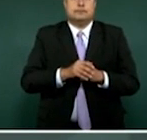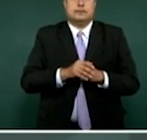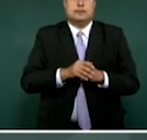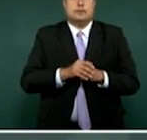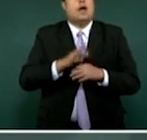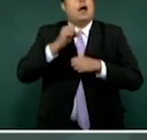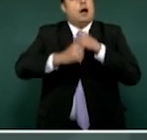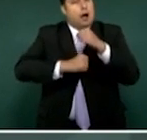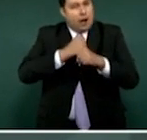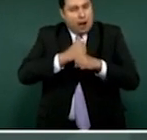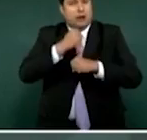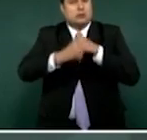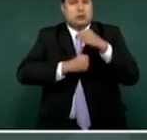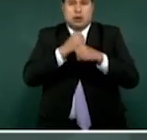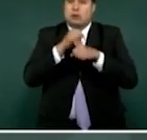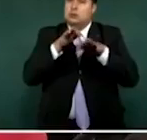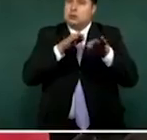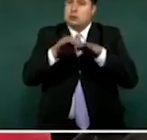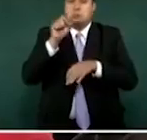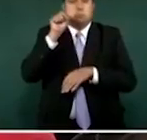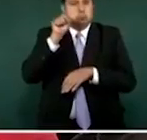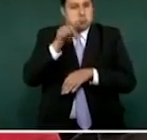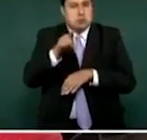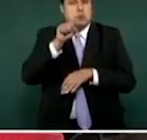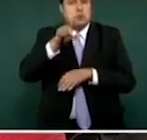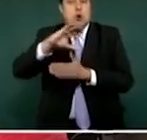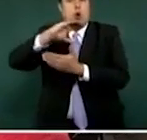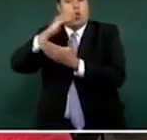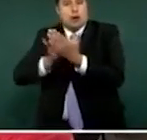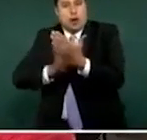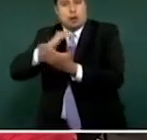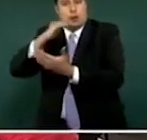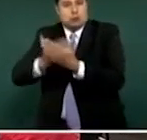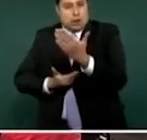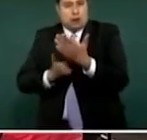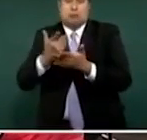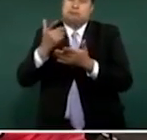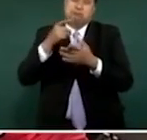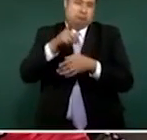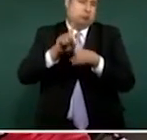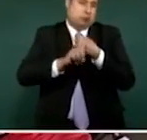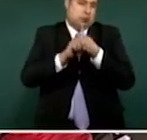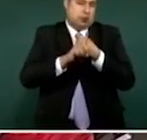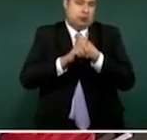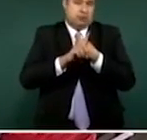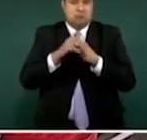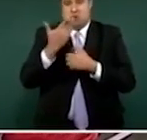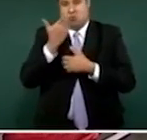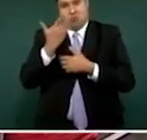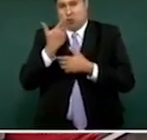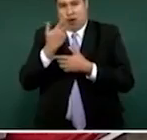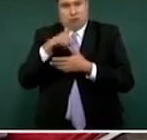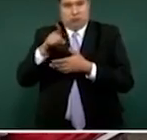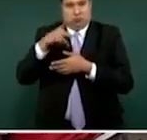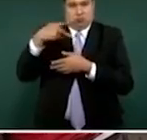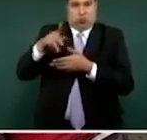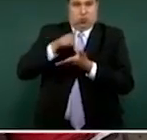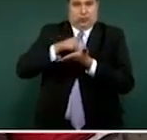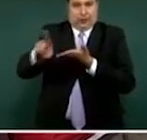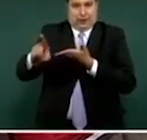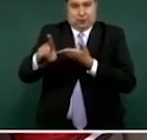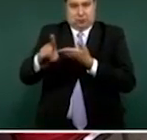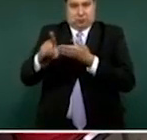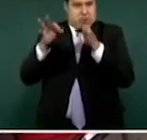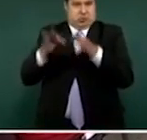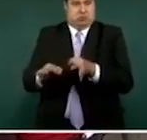llevan años trabajando de esa forma, sin prestaciones. Entonces, vamos